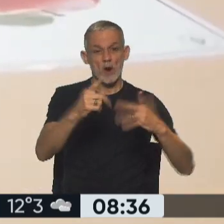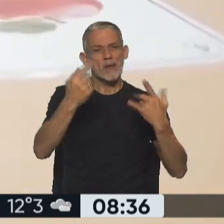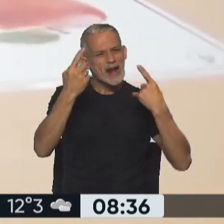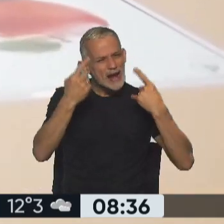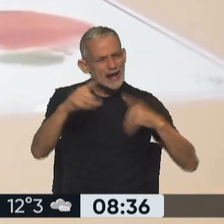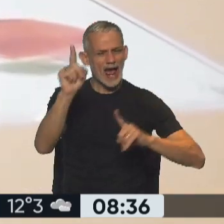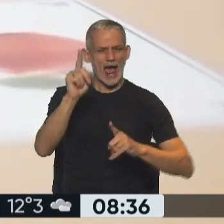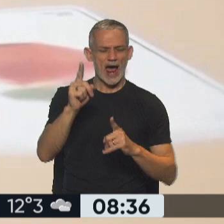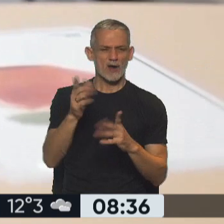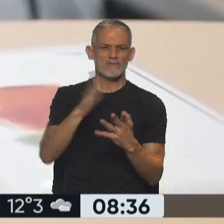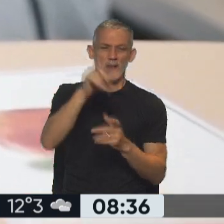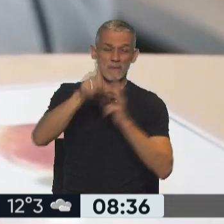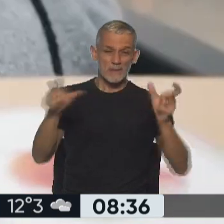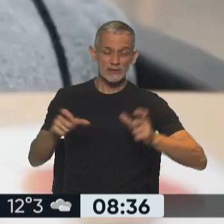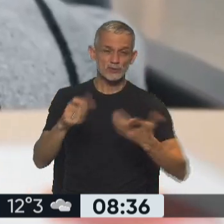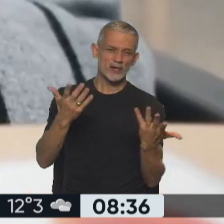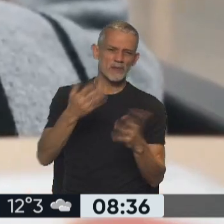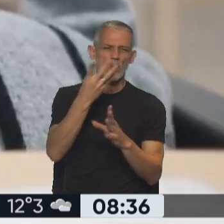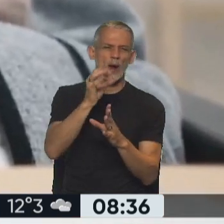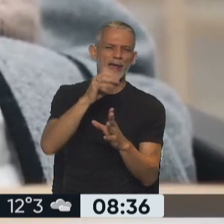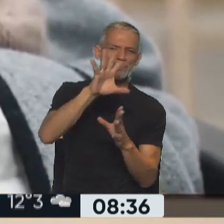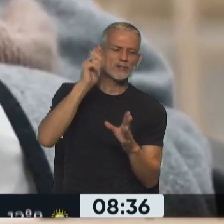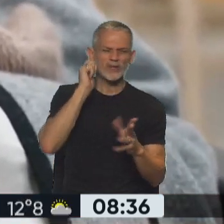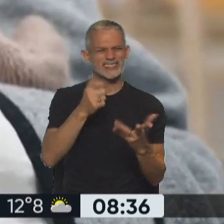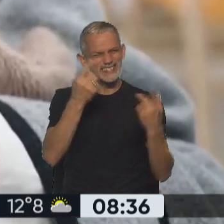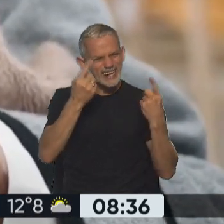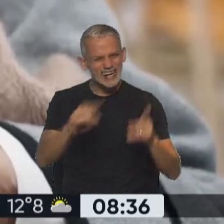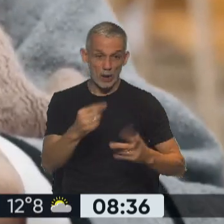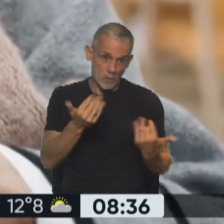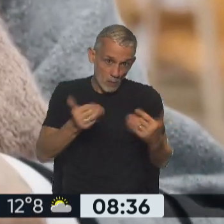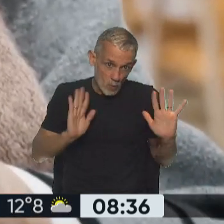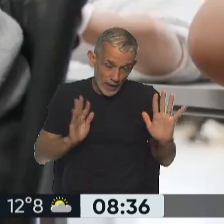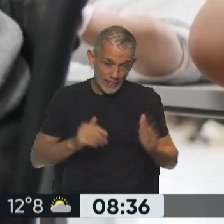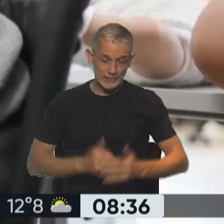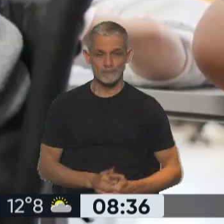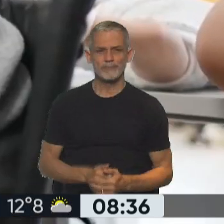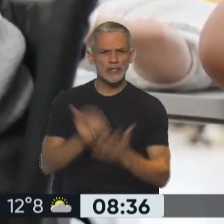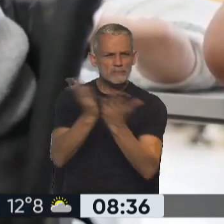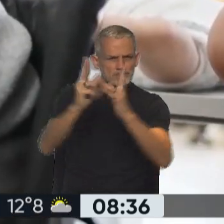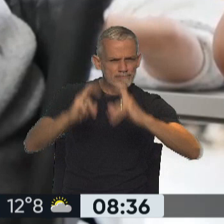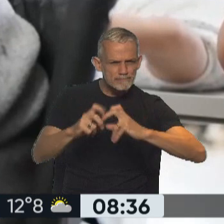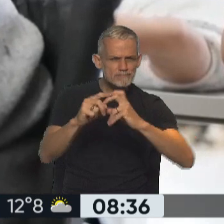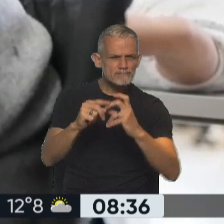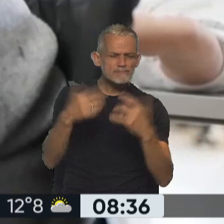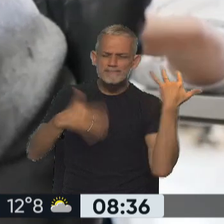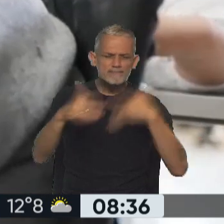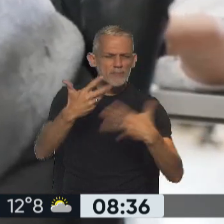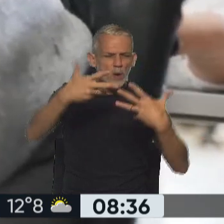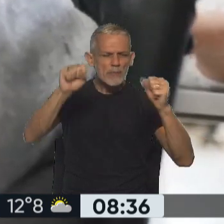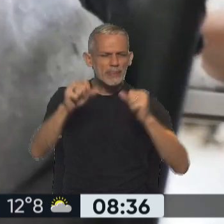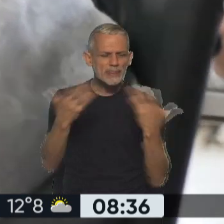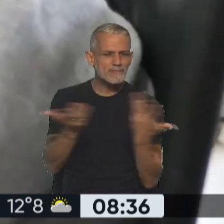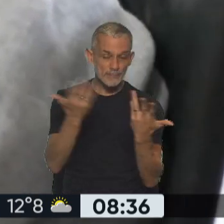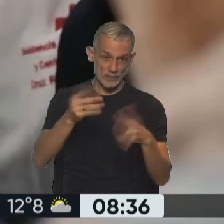que ocurra en personas menores de 40, 50 años, pero puede pasar. ¿Existe algún estudio de detección temprana del Alzheimer? En realidad